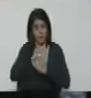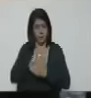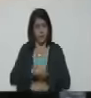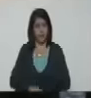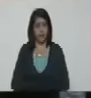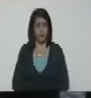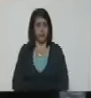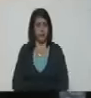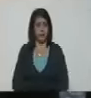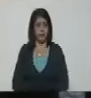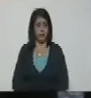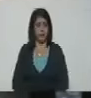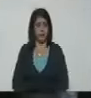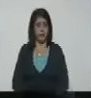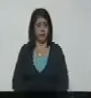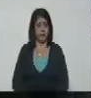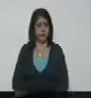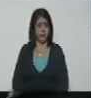sangre.